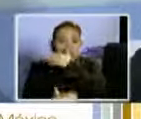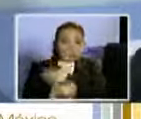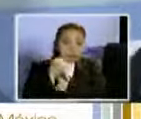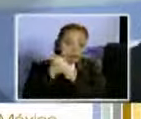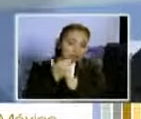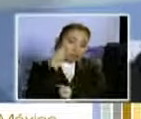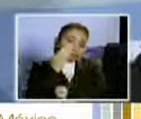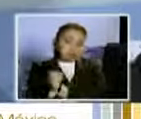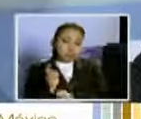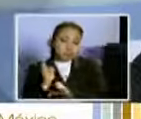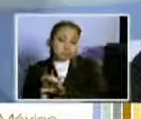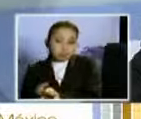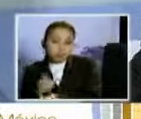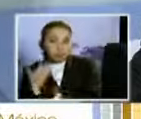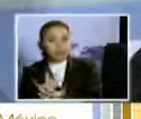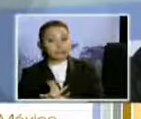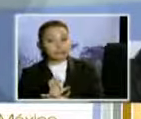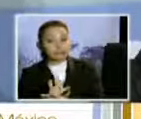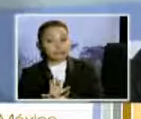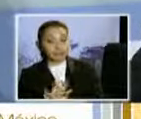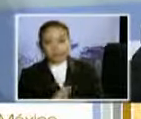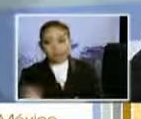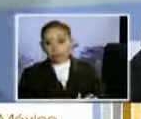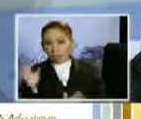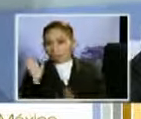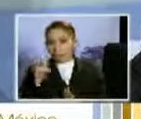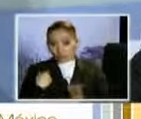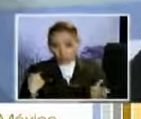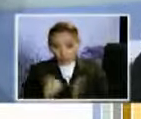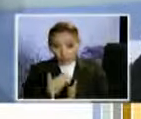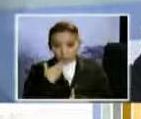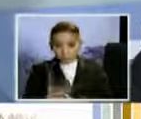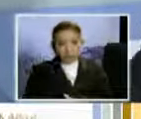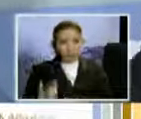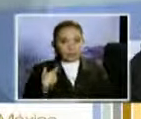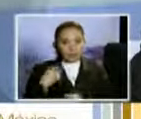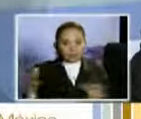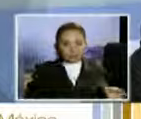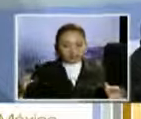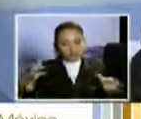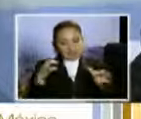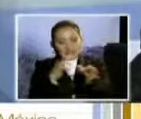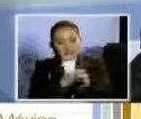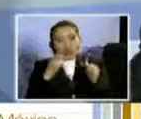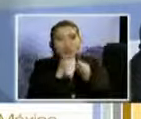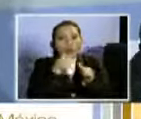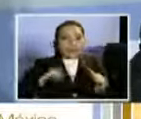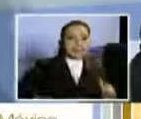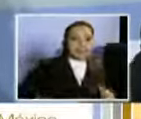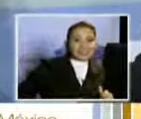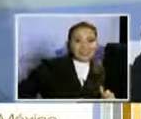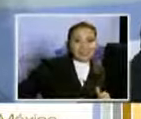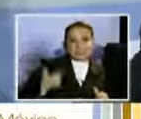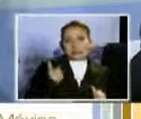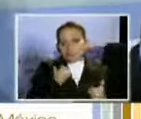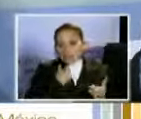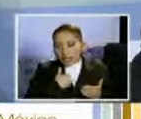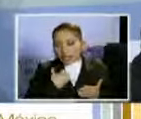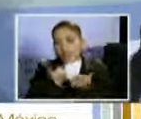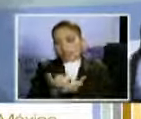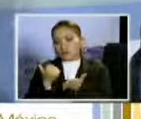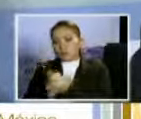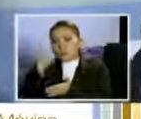años y nos va bien. Por lo tanto, eso no se satisface, no se compagina con el interés y las contribuciones